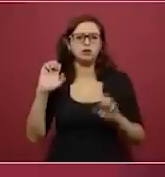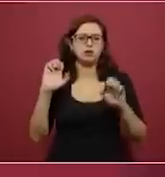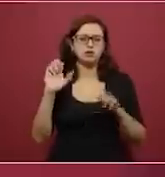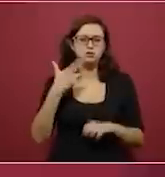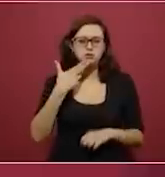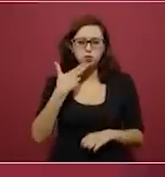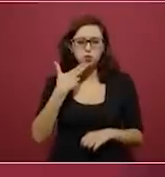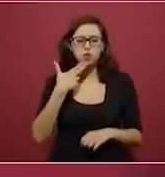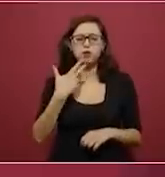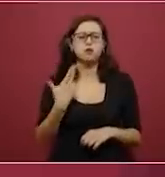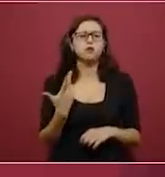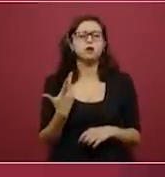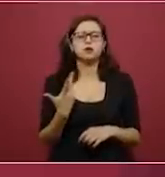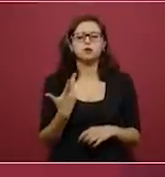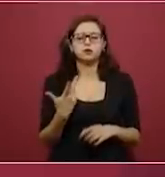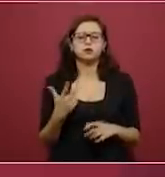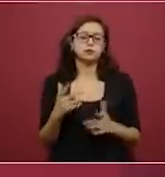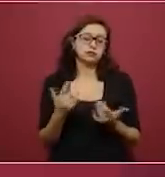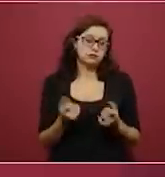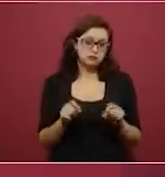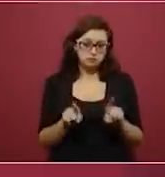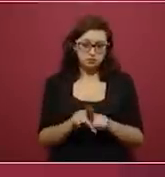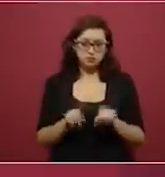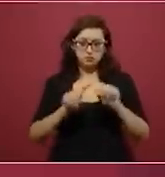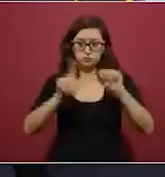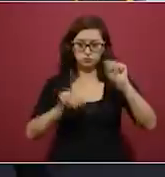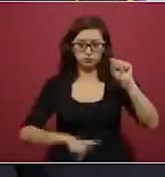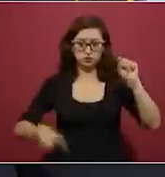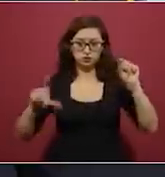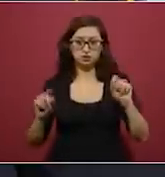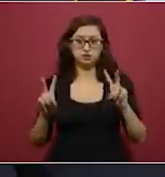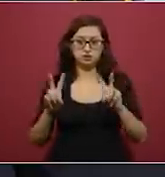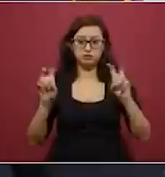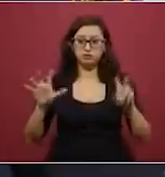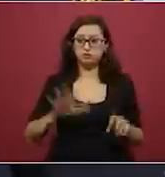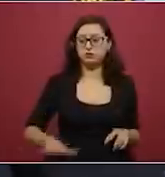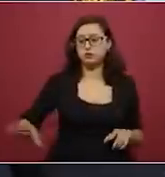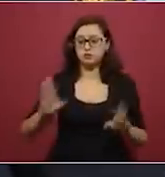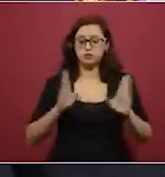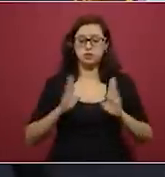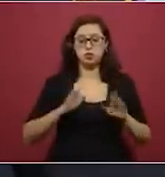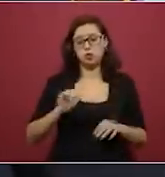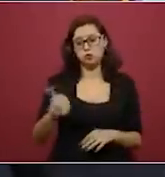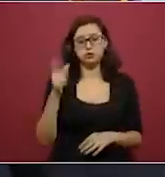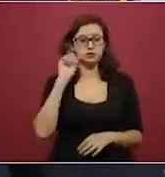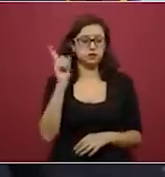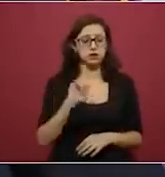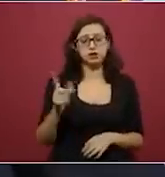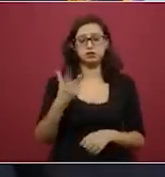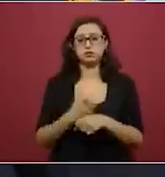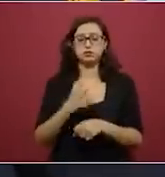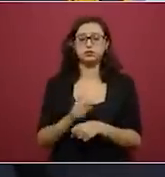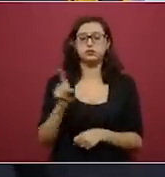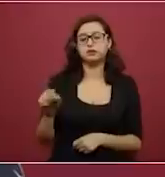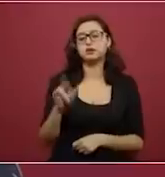y en actividades de estado mayor en las zonas militares 11 en zacatecas octava en reynosa